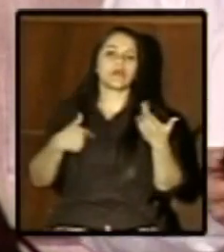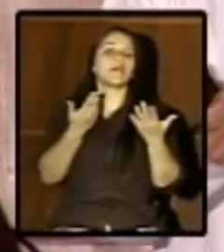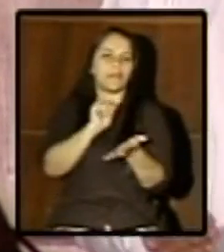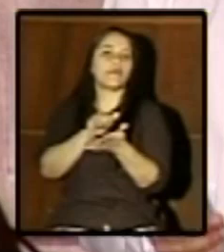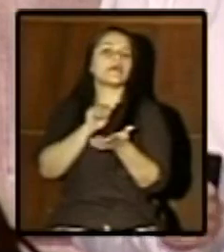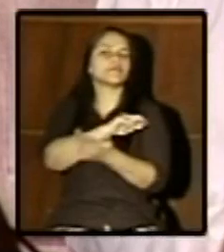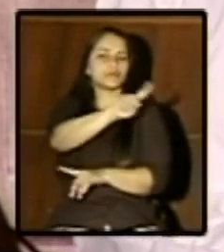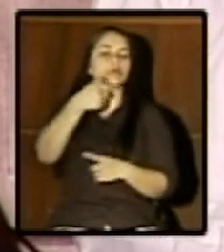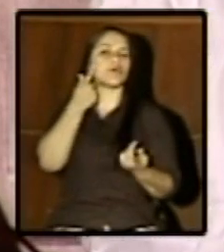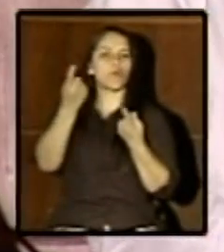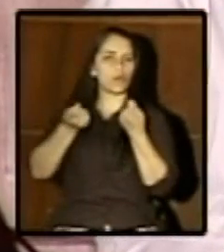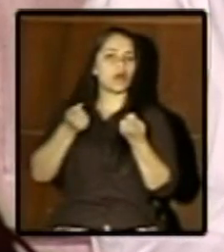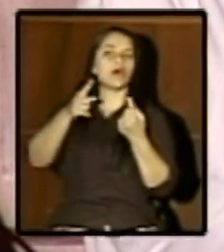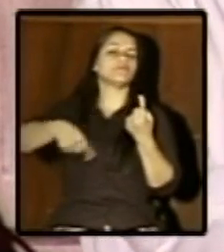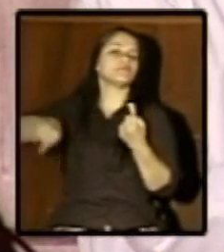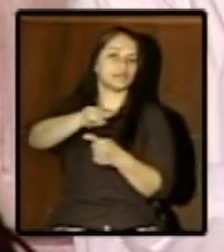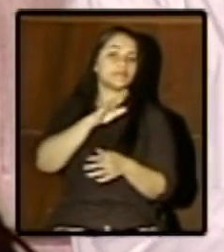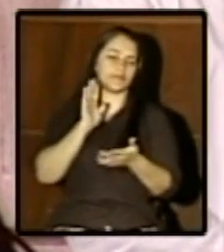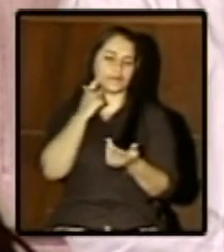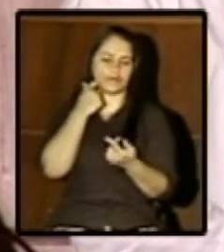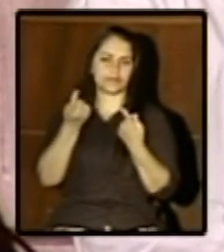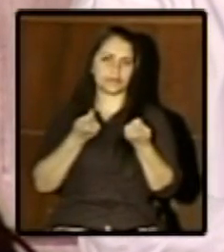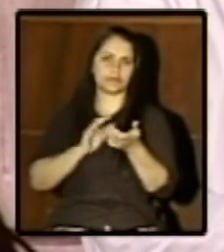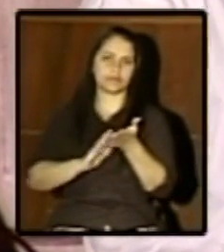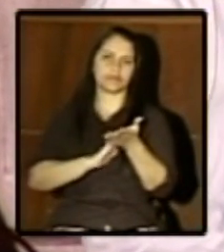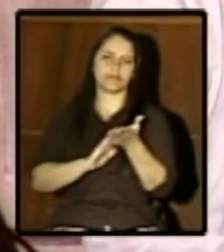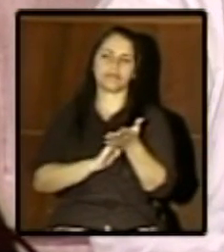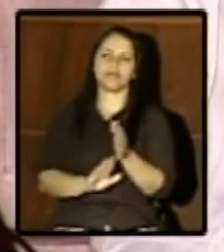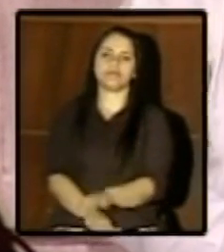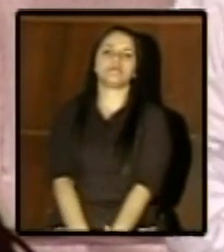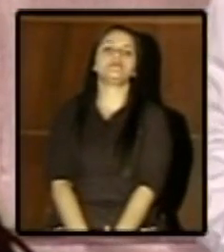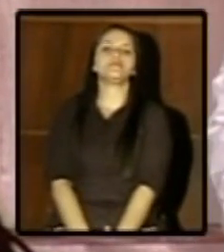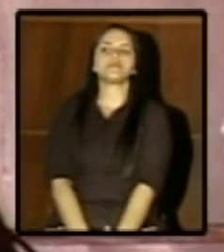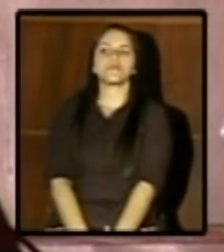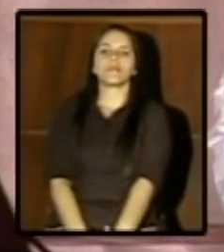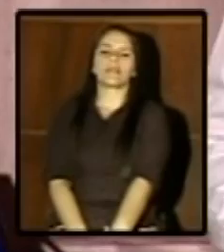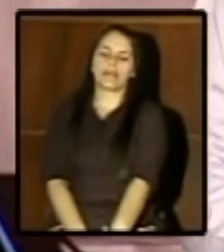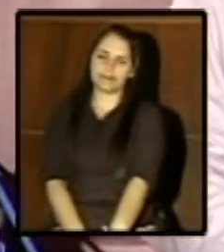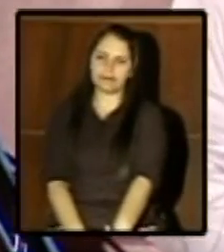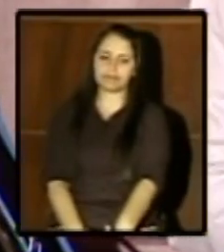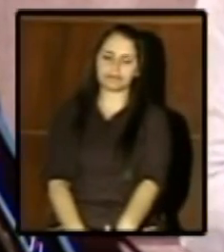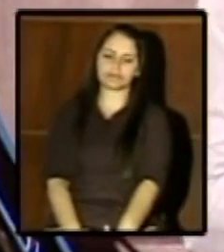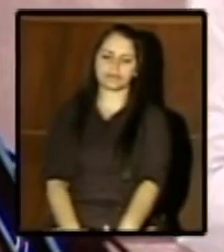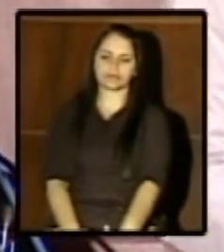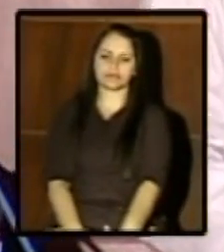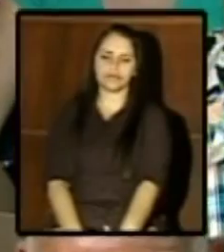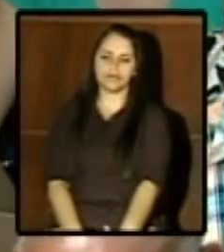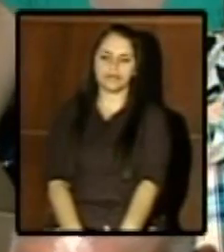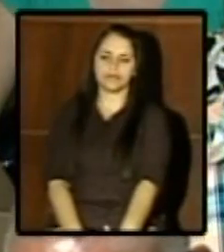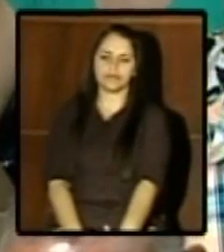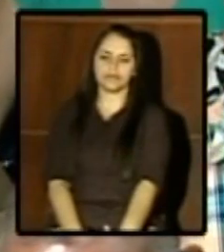una prótesis, pero cuando toca, toca, y por eso hay que cuidarse, hay que hacer todas las otras cosas para evitar llegar a este punto. ¿Listo?